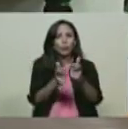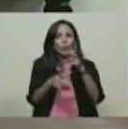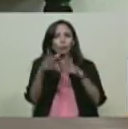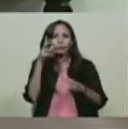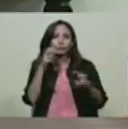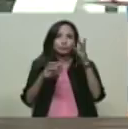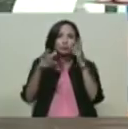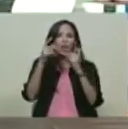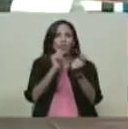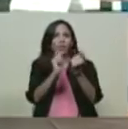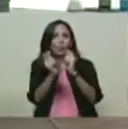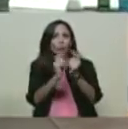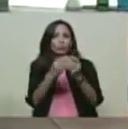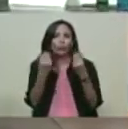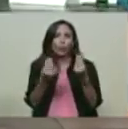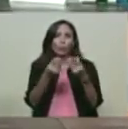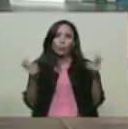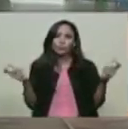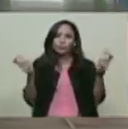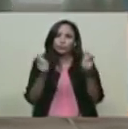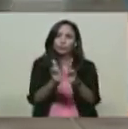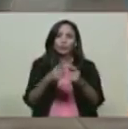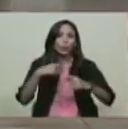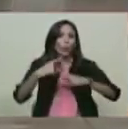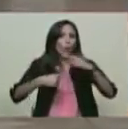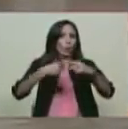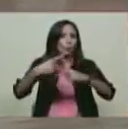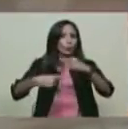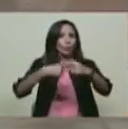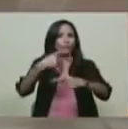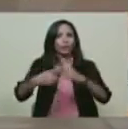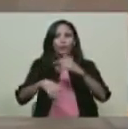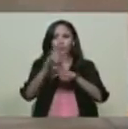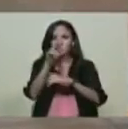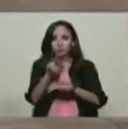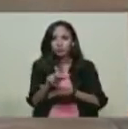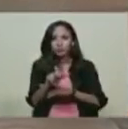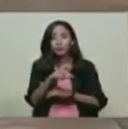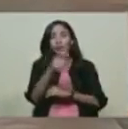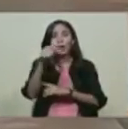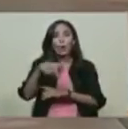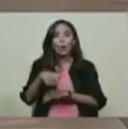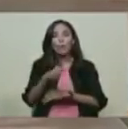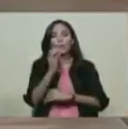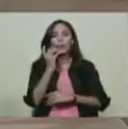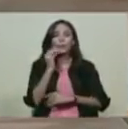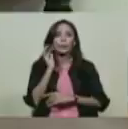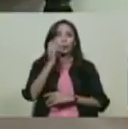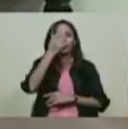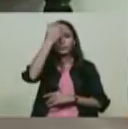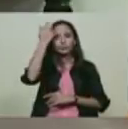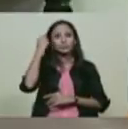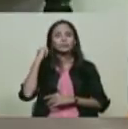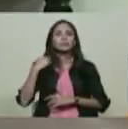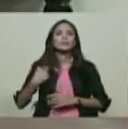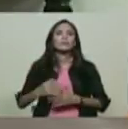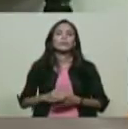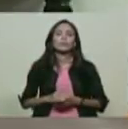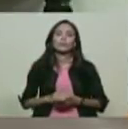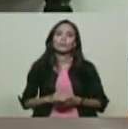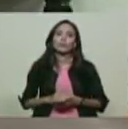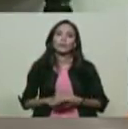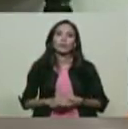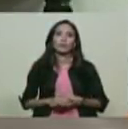consulten, debatan, todos los días. Ahora, nosotros ahora tenemos, producto de todos estos